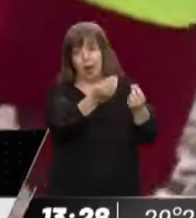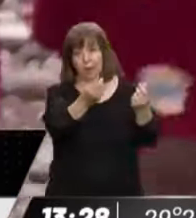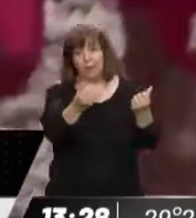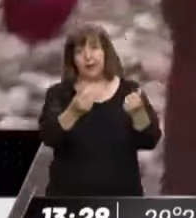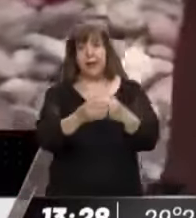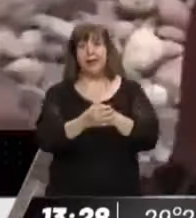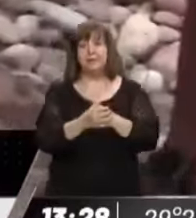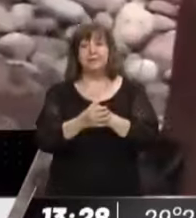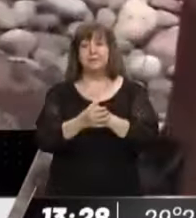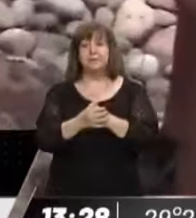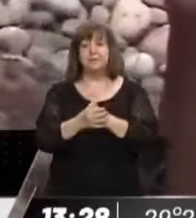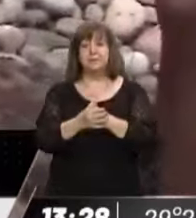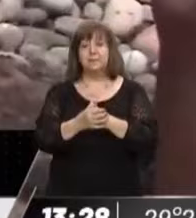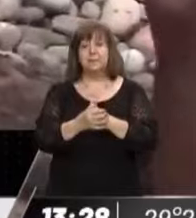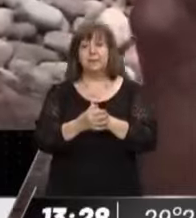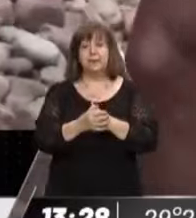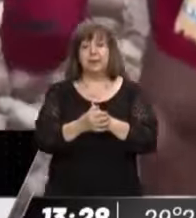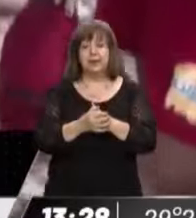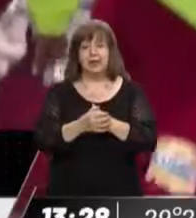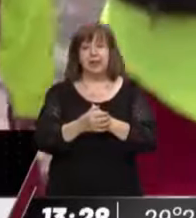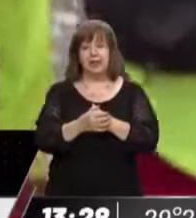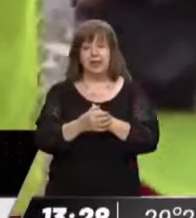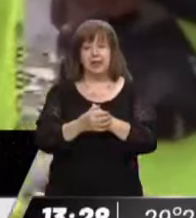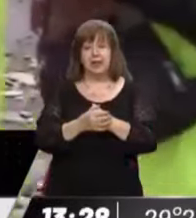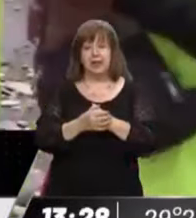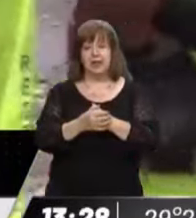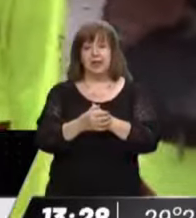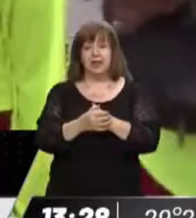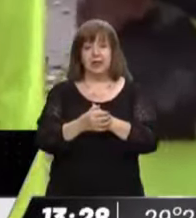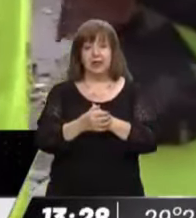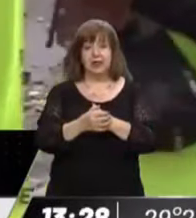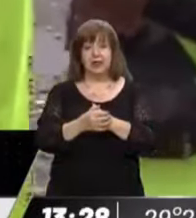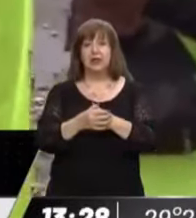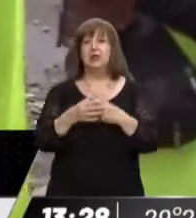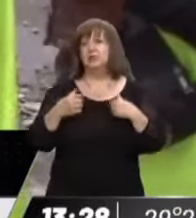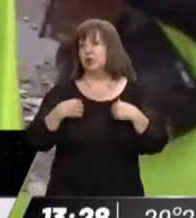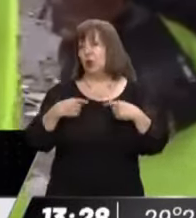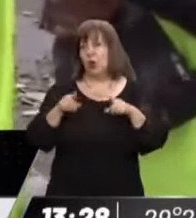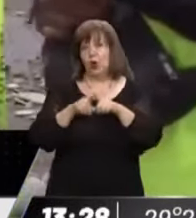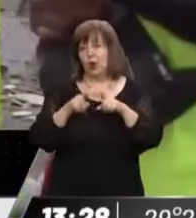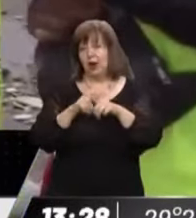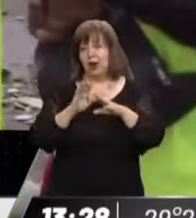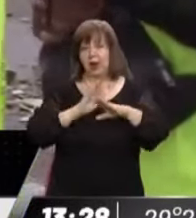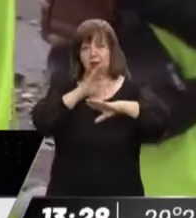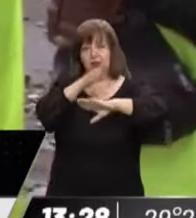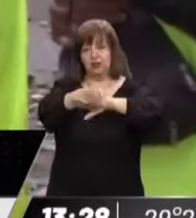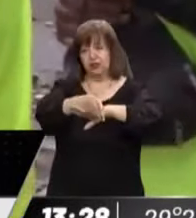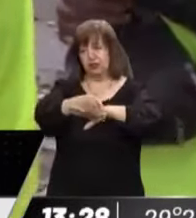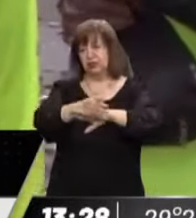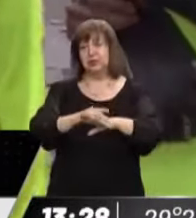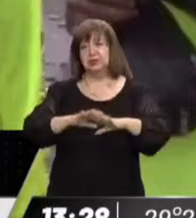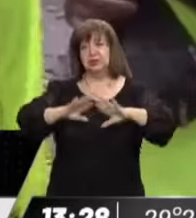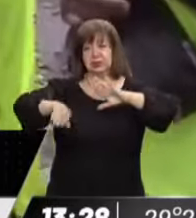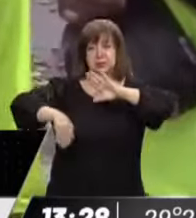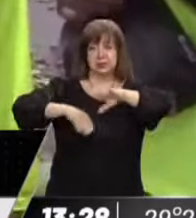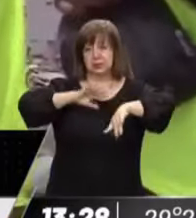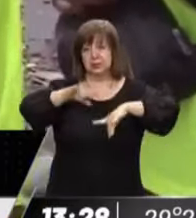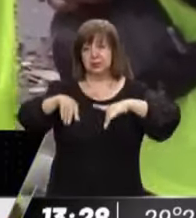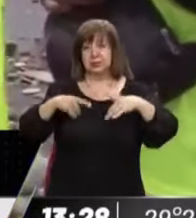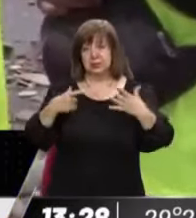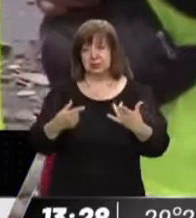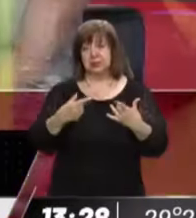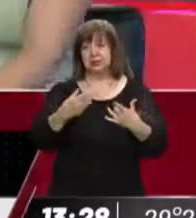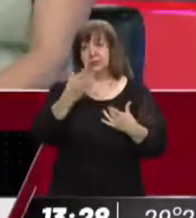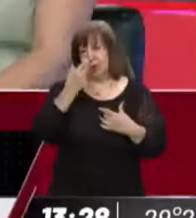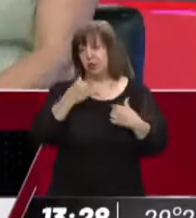crees que yo no me voy a tirar Marisol yo no me voy a quedar en boxer pero yo me voy a tirar con este pantalón y ya me voy secando en el camino C calmate juliá